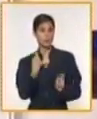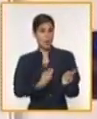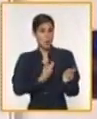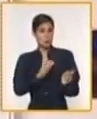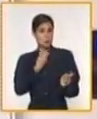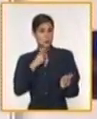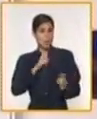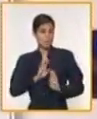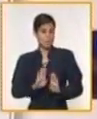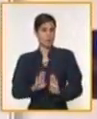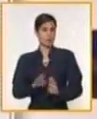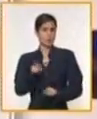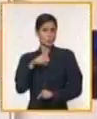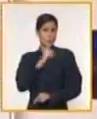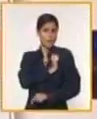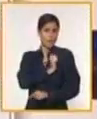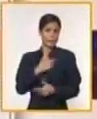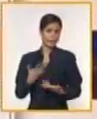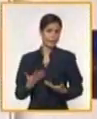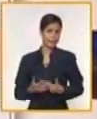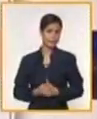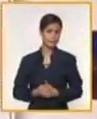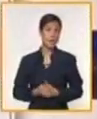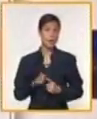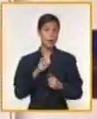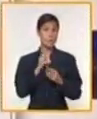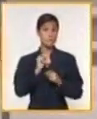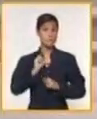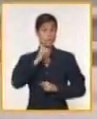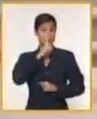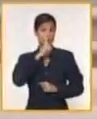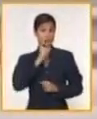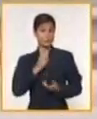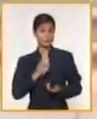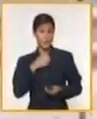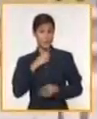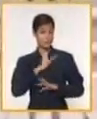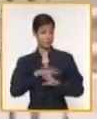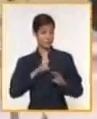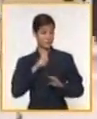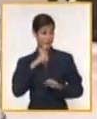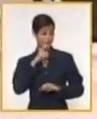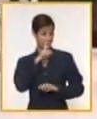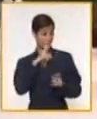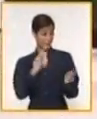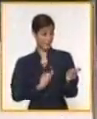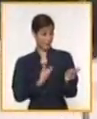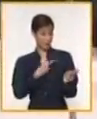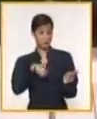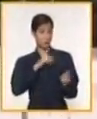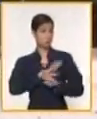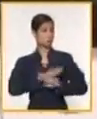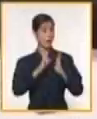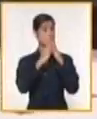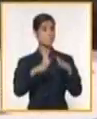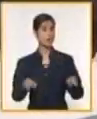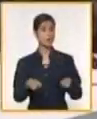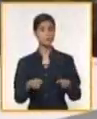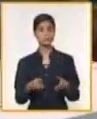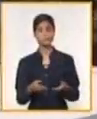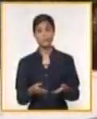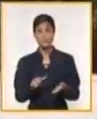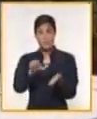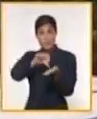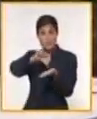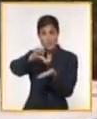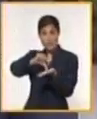aquí? Un fin real, no un alto el fuego. Trump se ha mantenido firme en una cosa, que Irán no puede tener